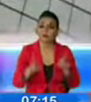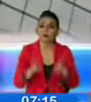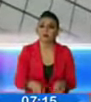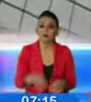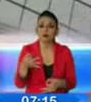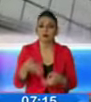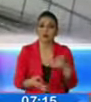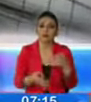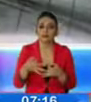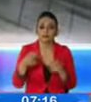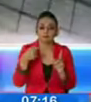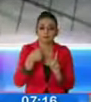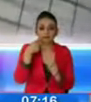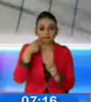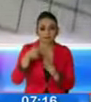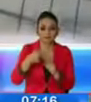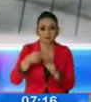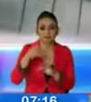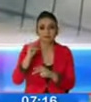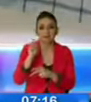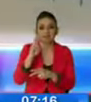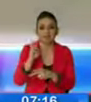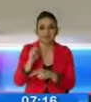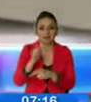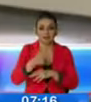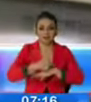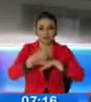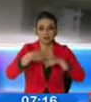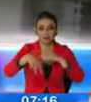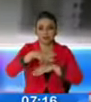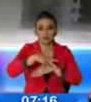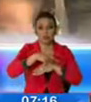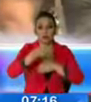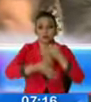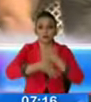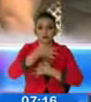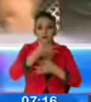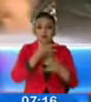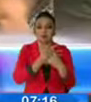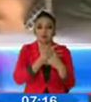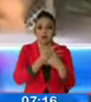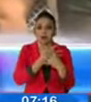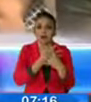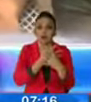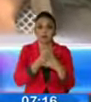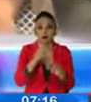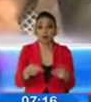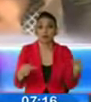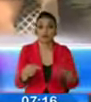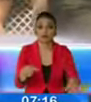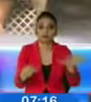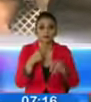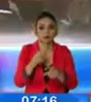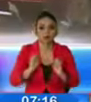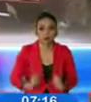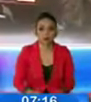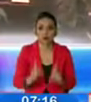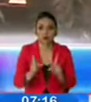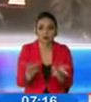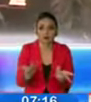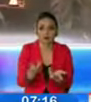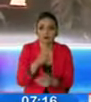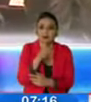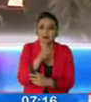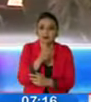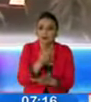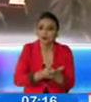juez Miguel Jurado Favara, de la Sala de lo Penal de la Corte Nacional de Justicia. Oportunidad, dice la oposición, para saber en realidad quién